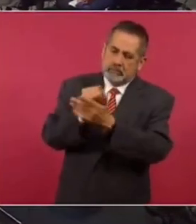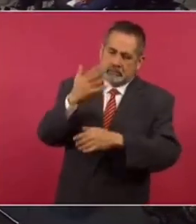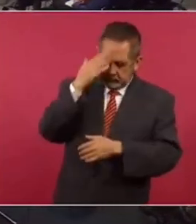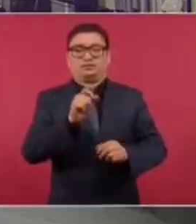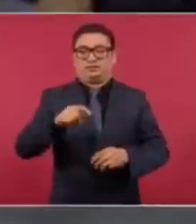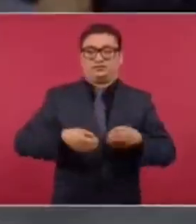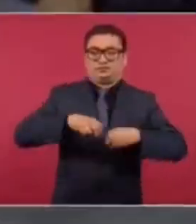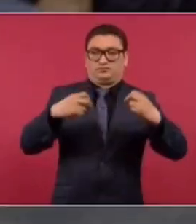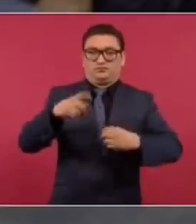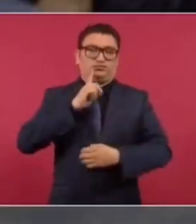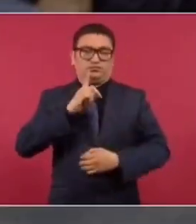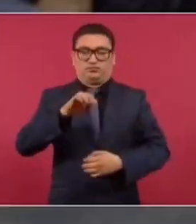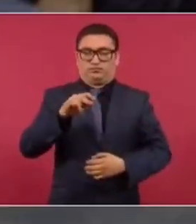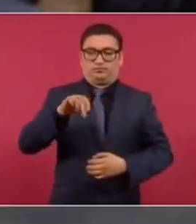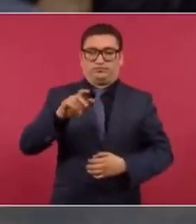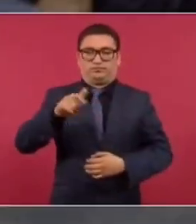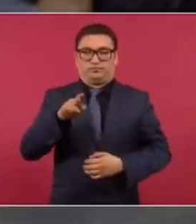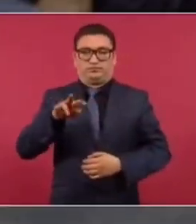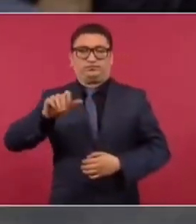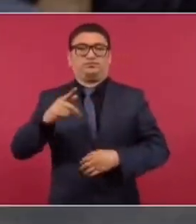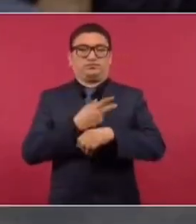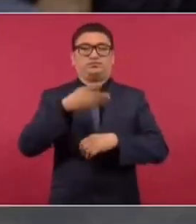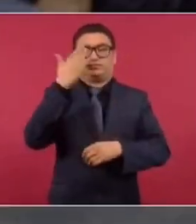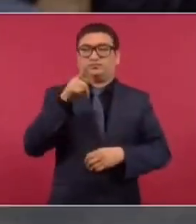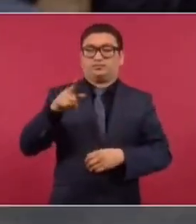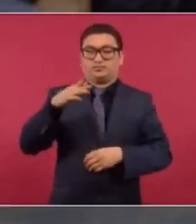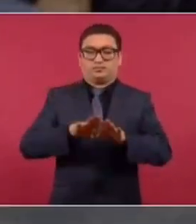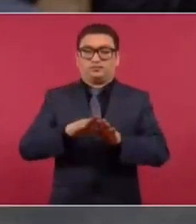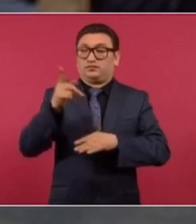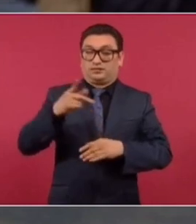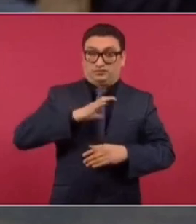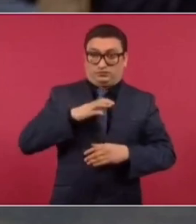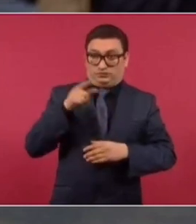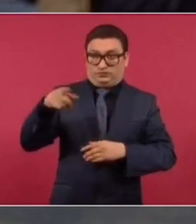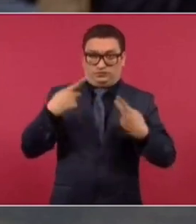él decide. En Esquivel, y solo una precisión del caso del fiscal, ¿es cáncer lo que